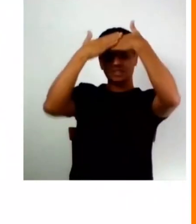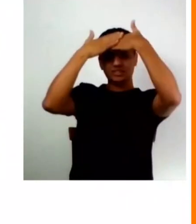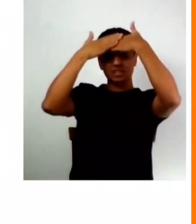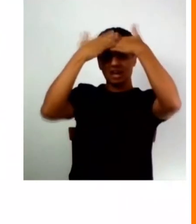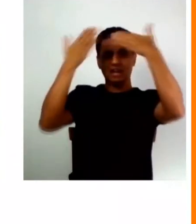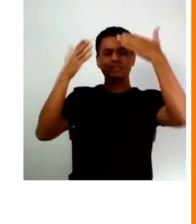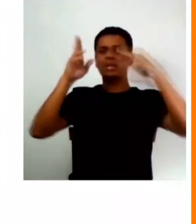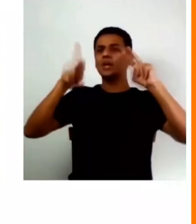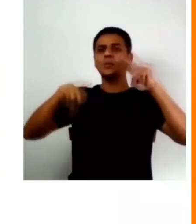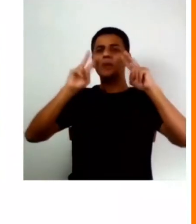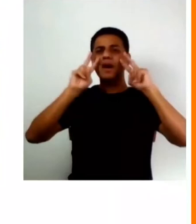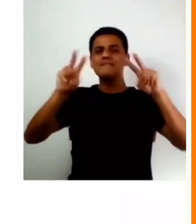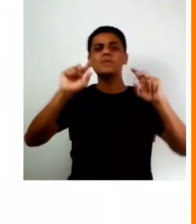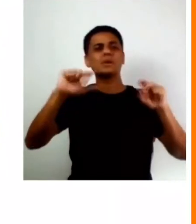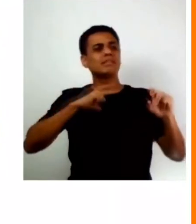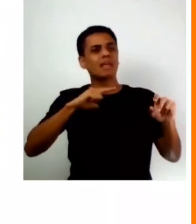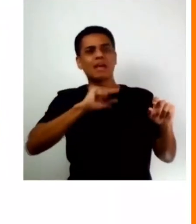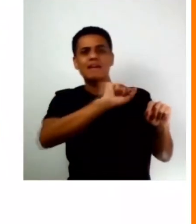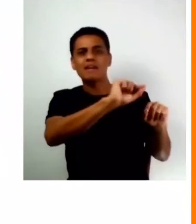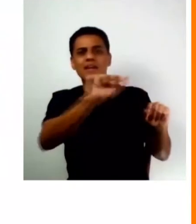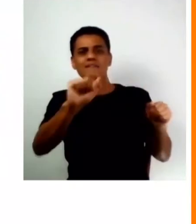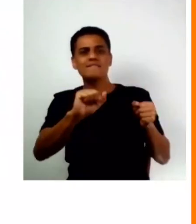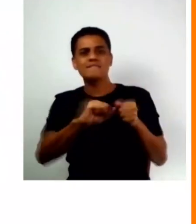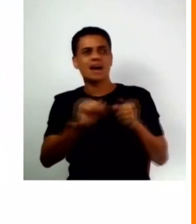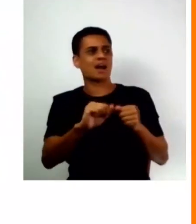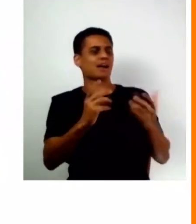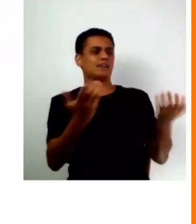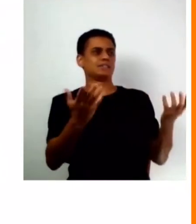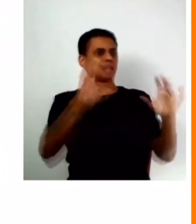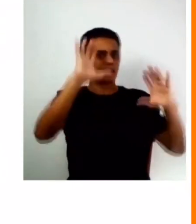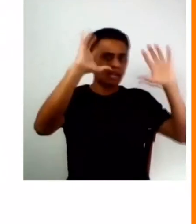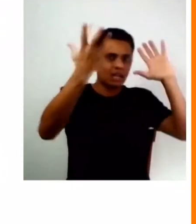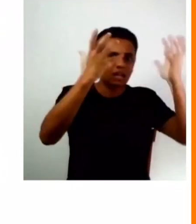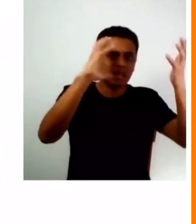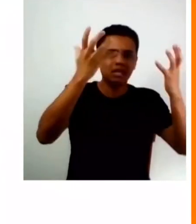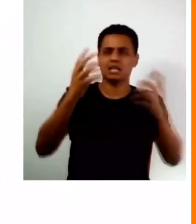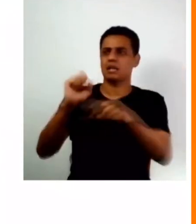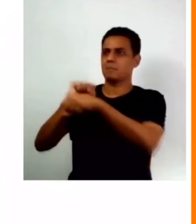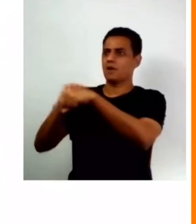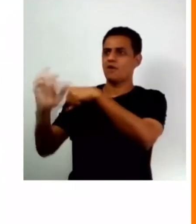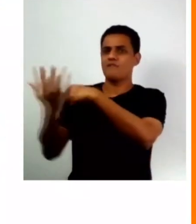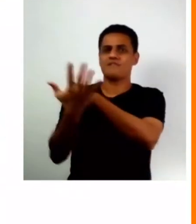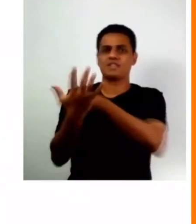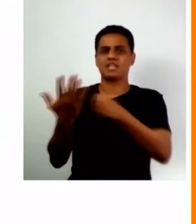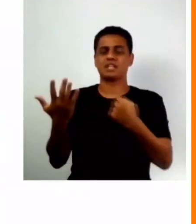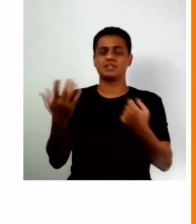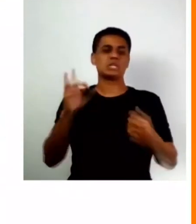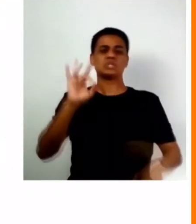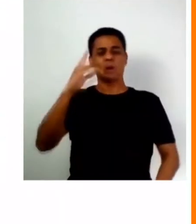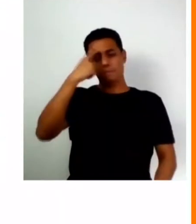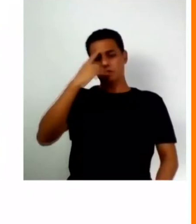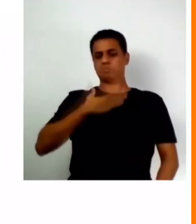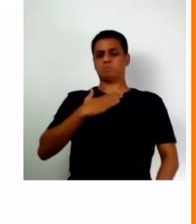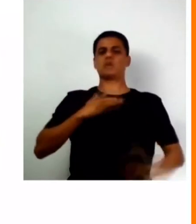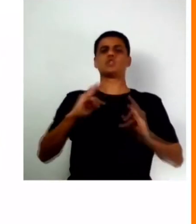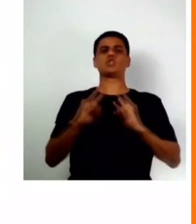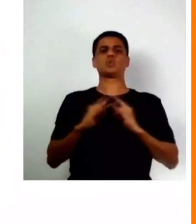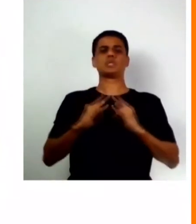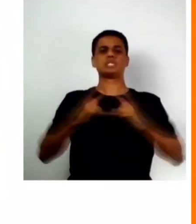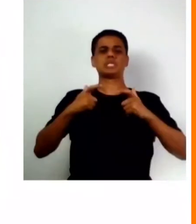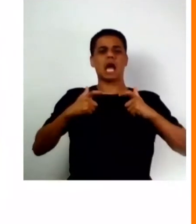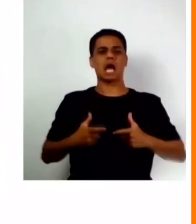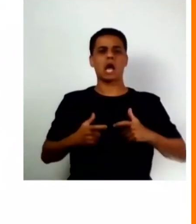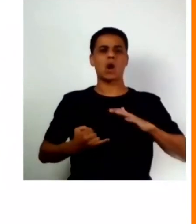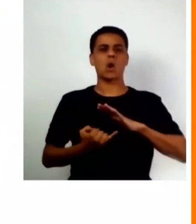cambia climática, no COVID, ellos piensan, eu penso en mi institución e non penso en nada máis, pero